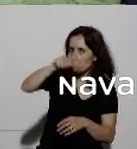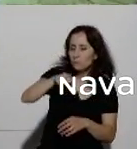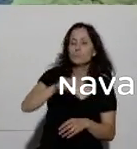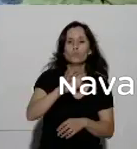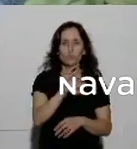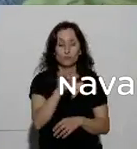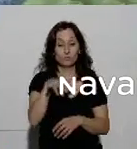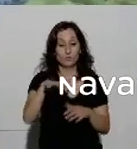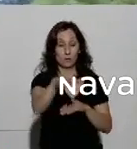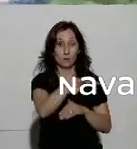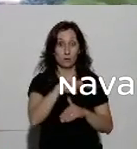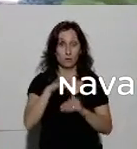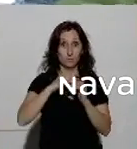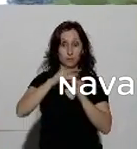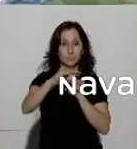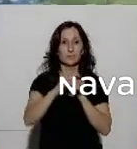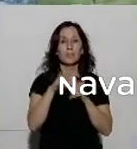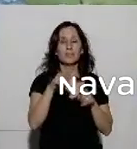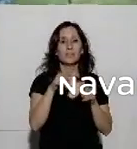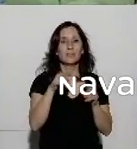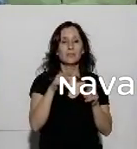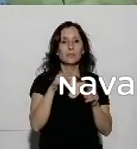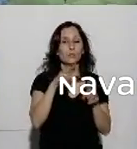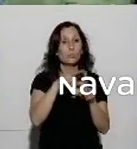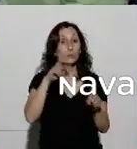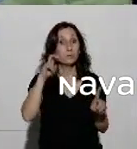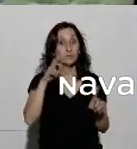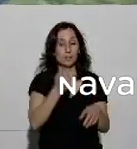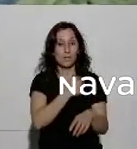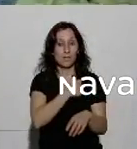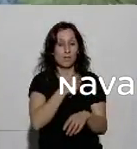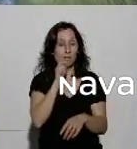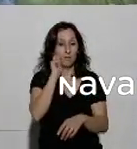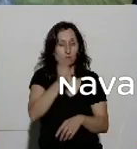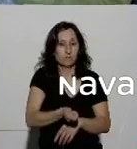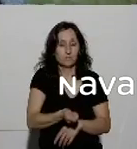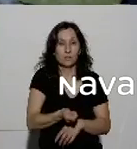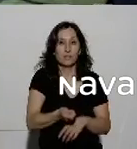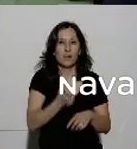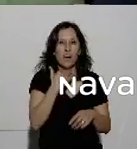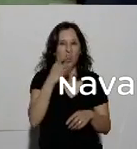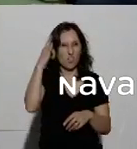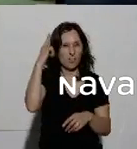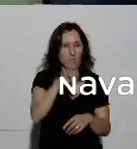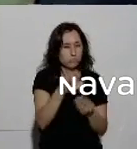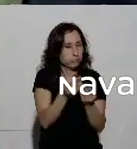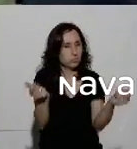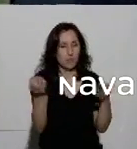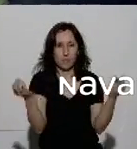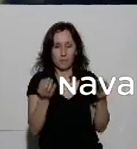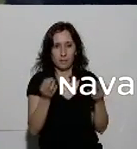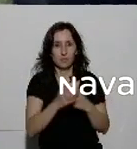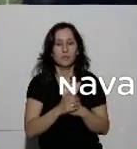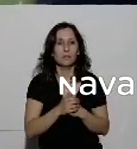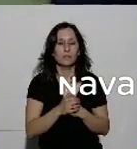precisamente, en esta planta hablamos de la brujería desde el punto de vista de los inquisidores. Brujería como algo maligno, diabólico, algo que hay que eliminar. Y es